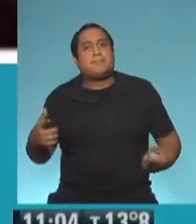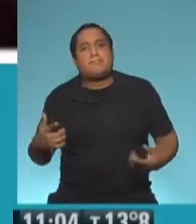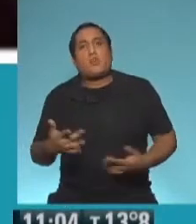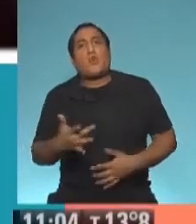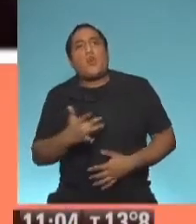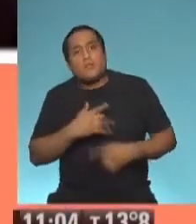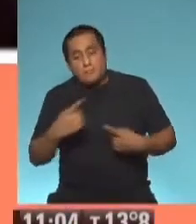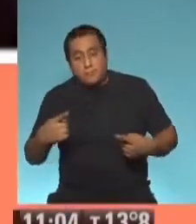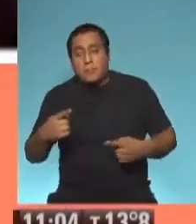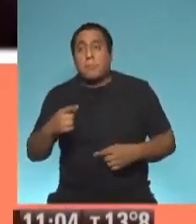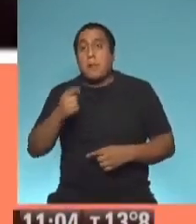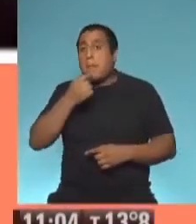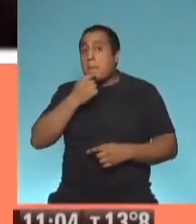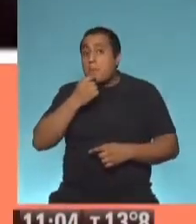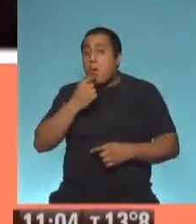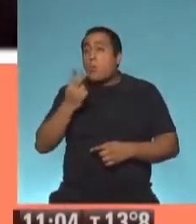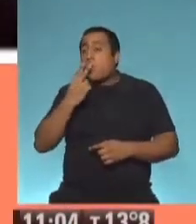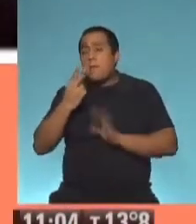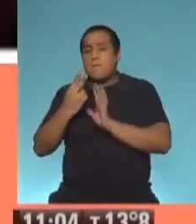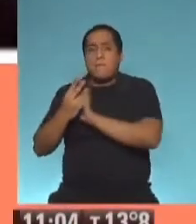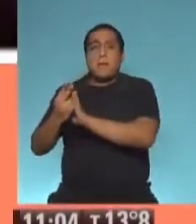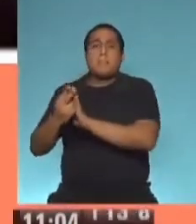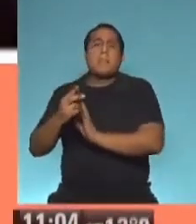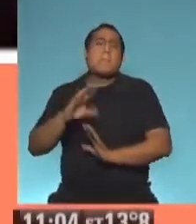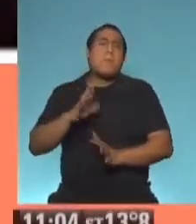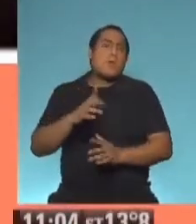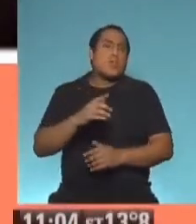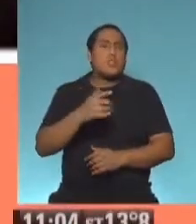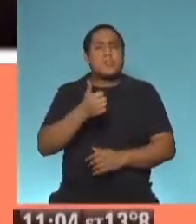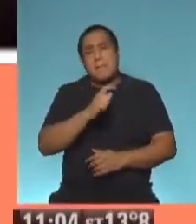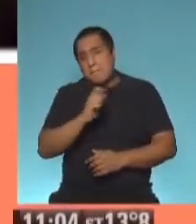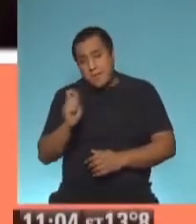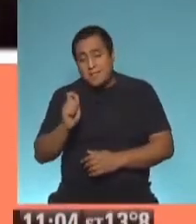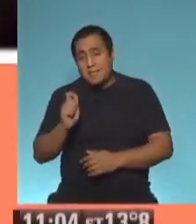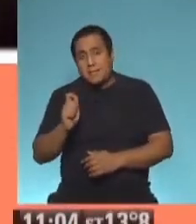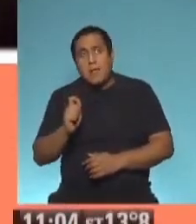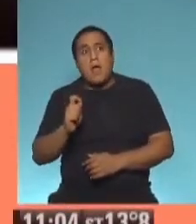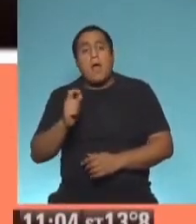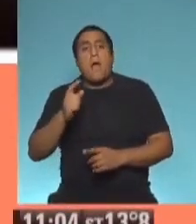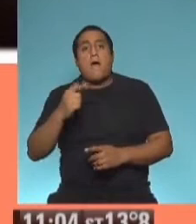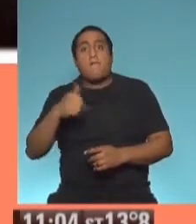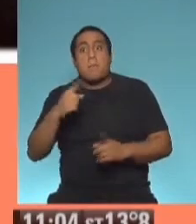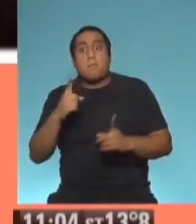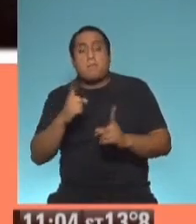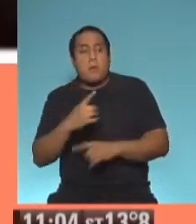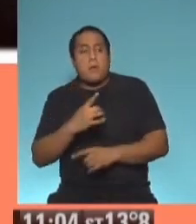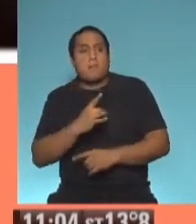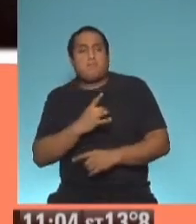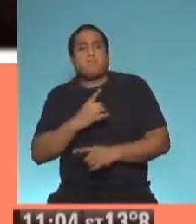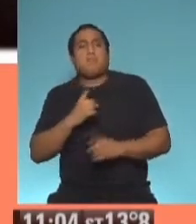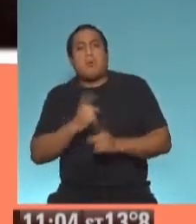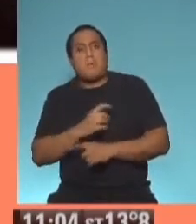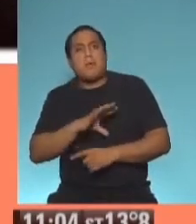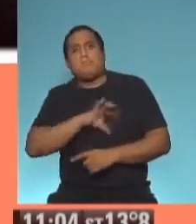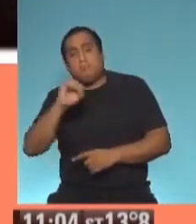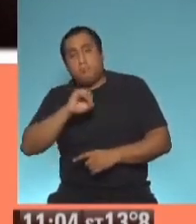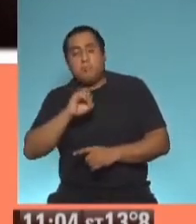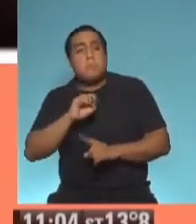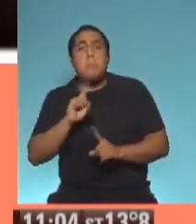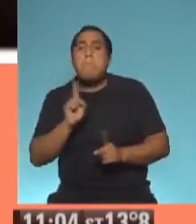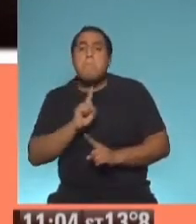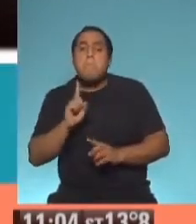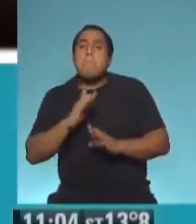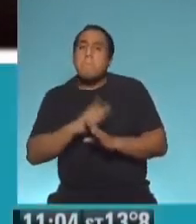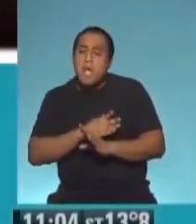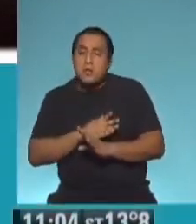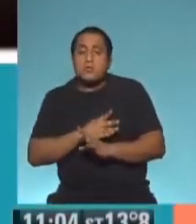dejar de fumar, se reduce a la mitad el riesgo cardiovascular, es decir, a tener un evento cardíaco del orden del infarto.